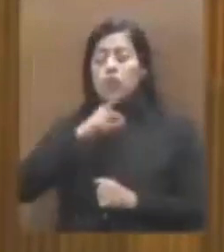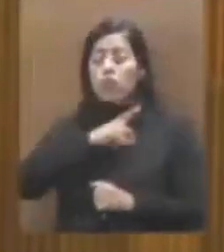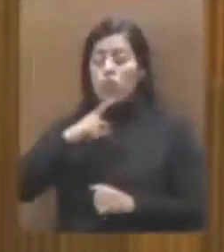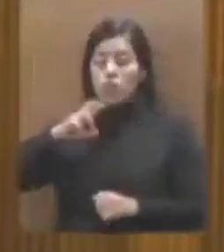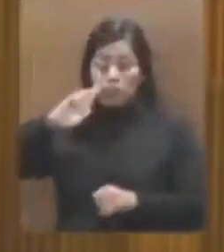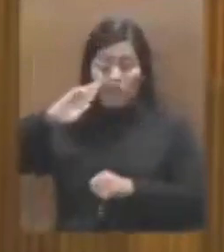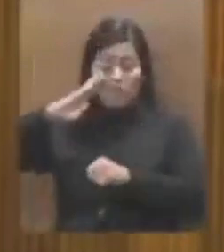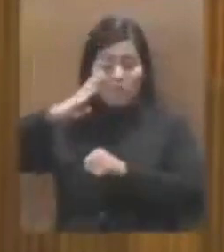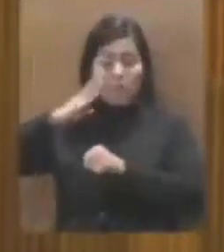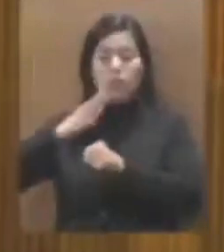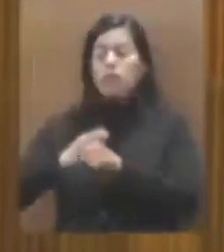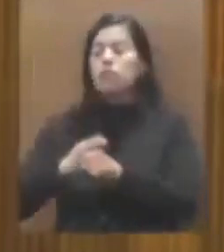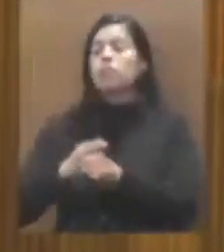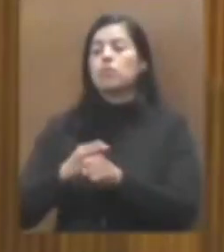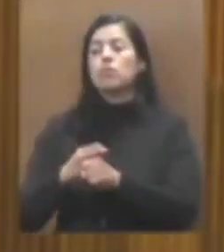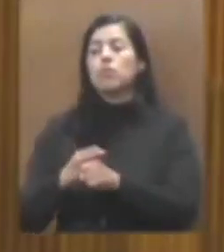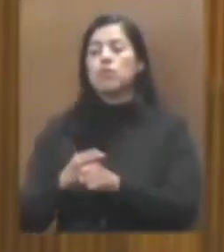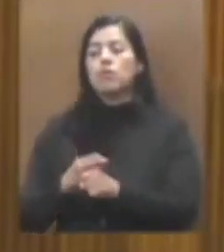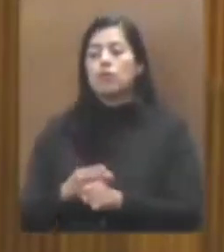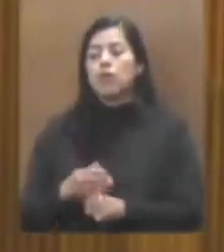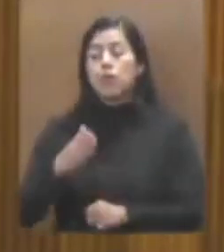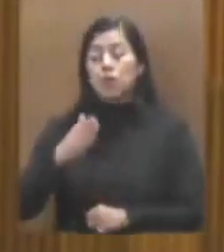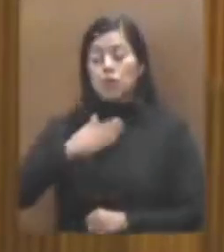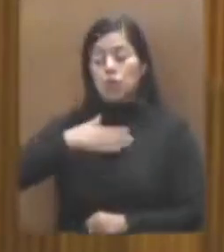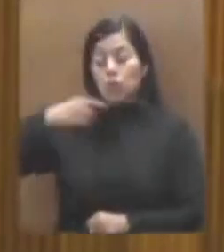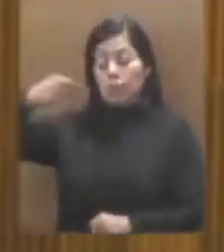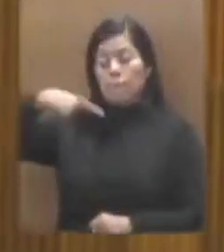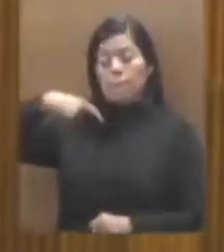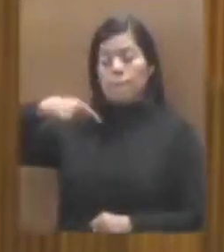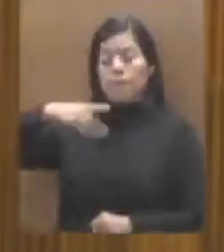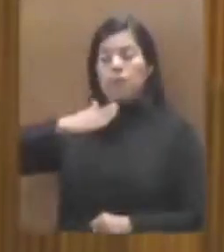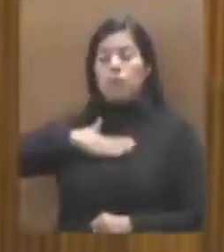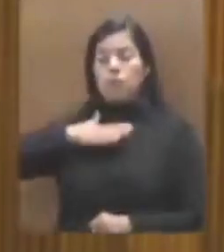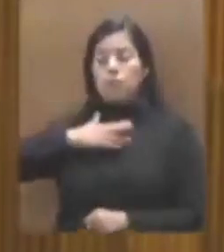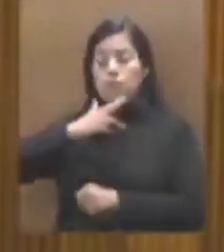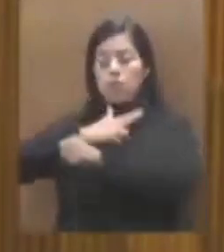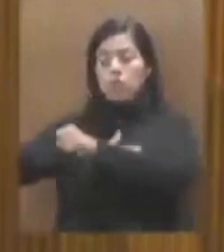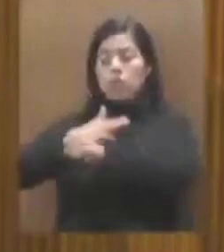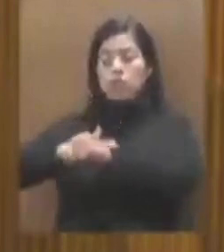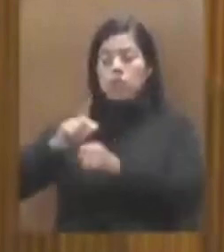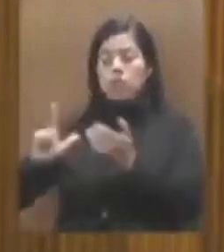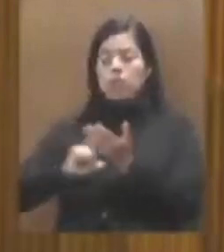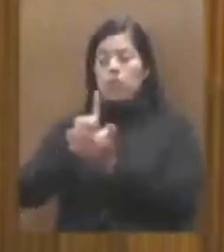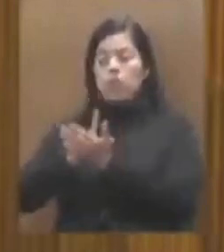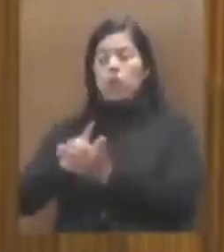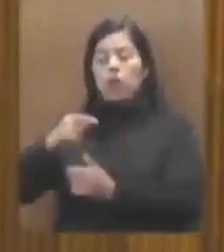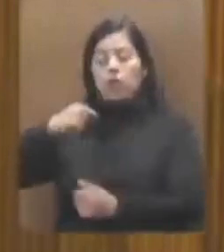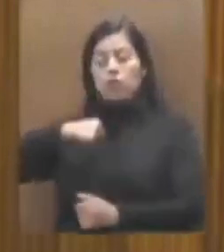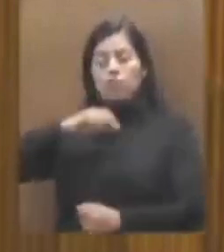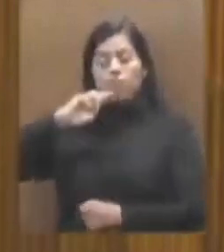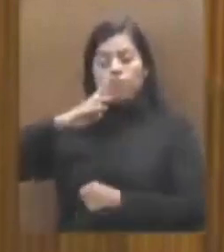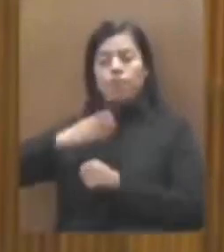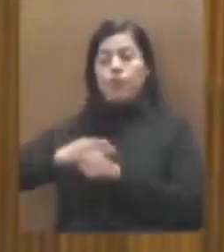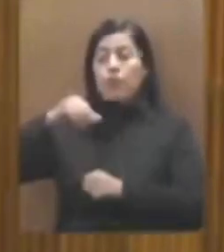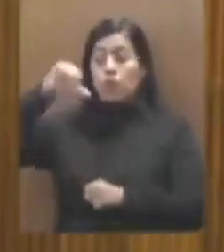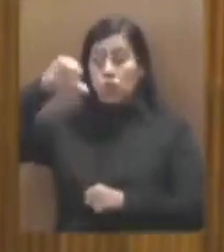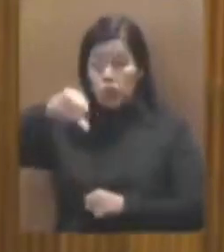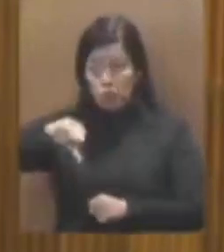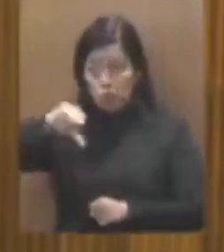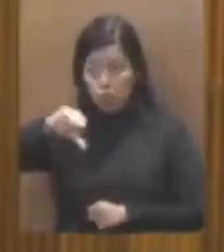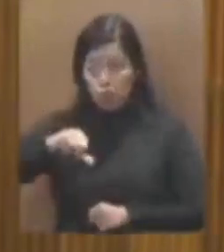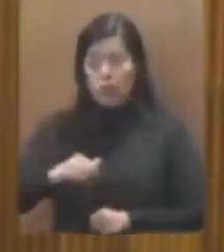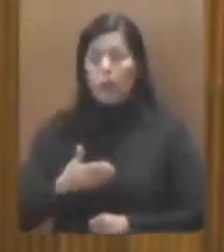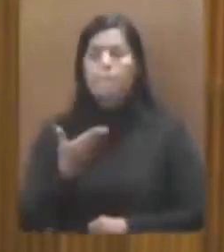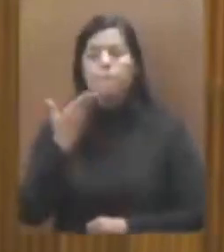responsable primero que nada conmigo mismo con mi integridad y con la ley por eso el día de hoy yo le